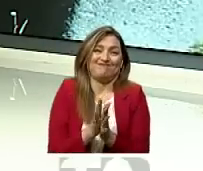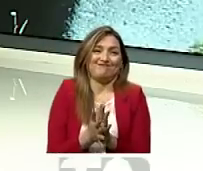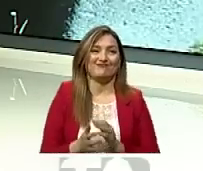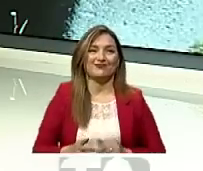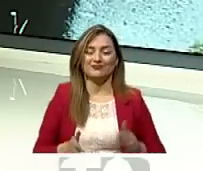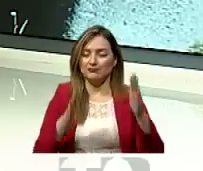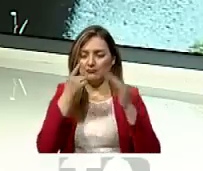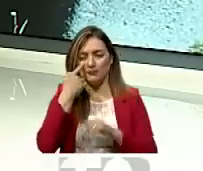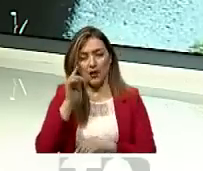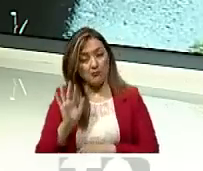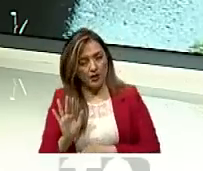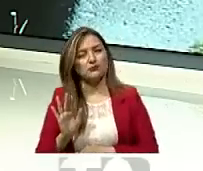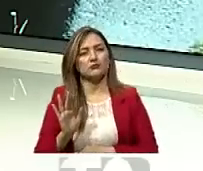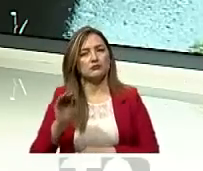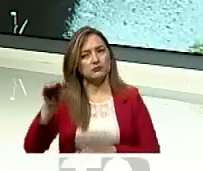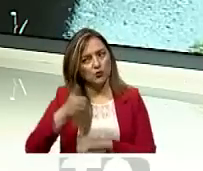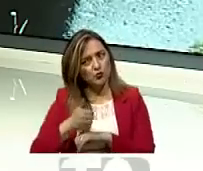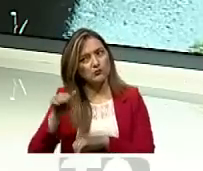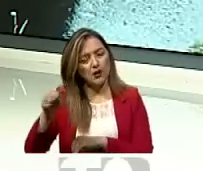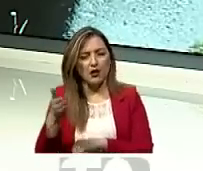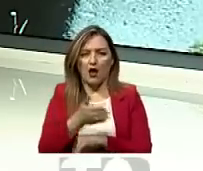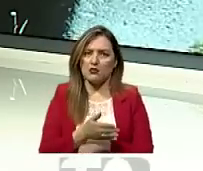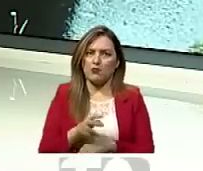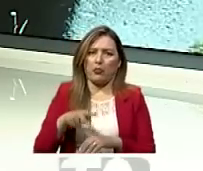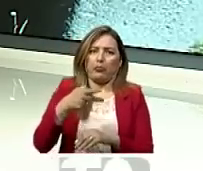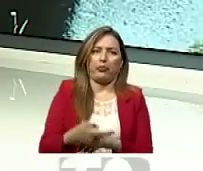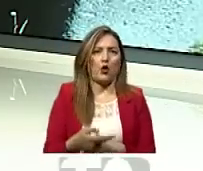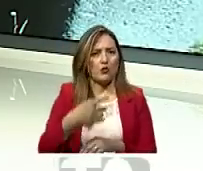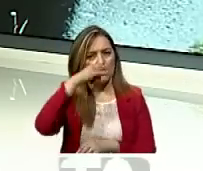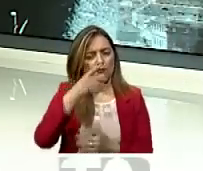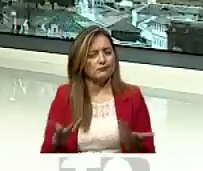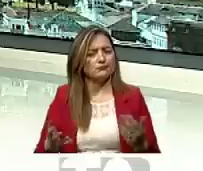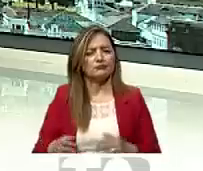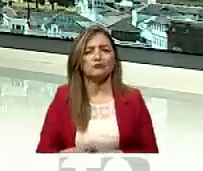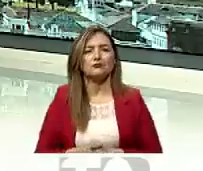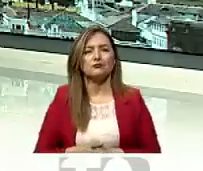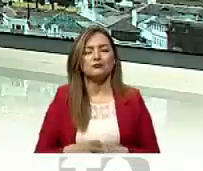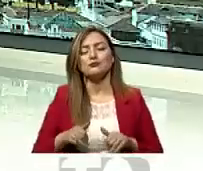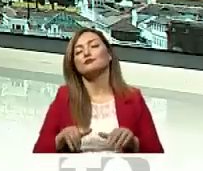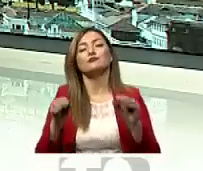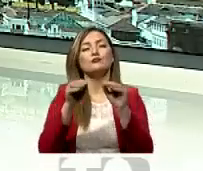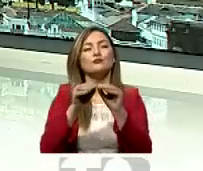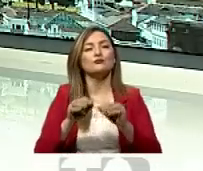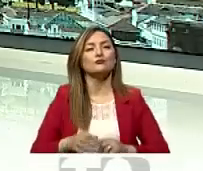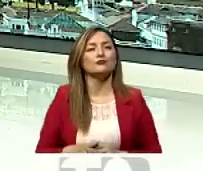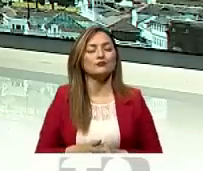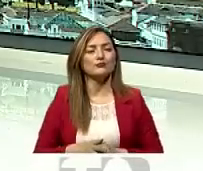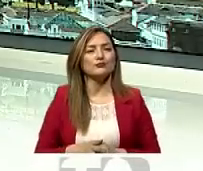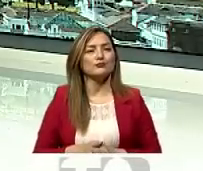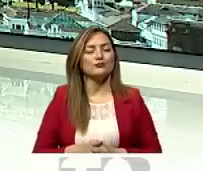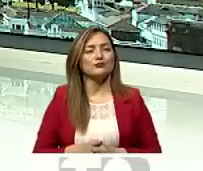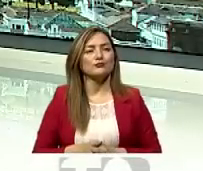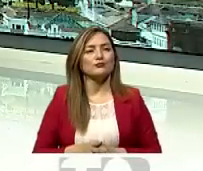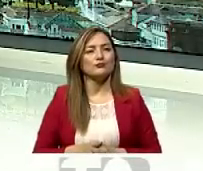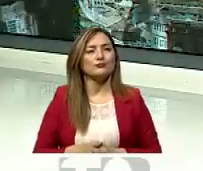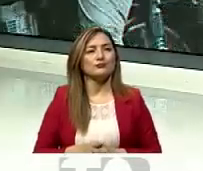Estaremos pendientes de este tema y hacemos el llamado antes de que ocurra algún incidente. Vamos a continuar con más. Ya les comentábamos al